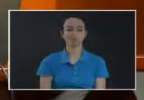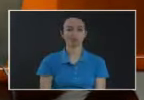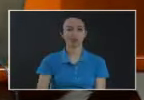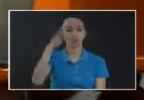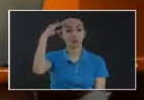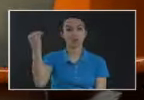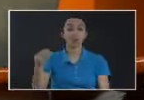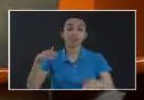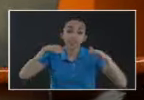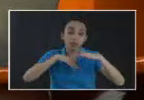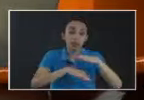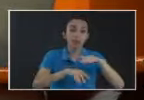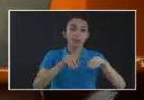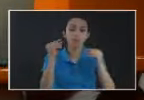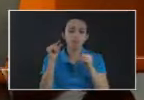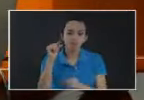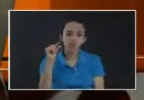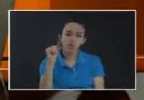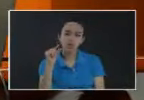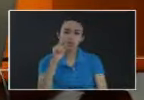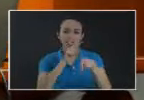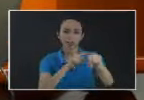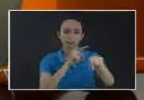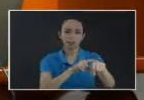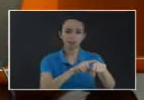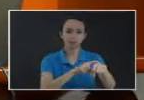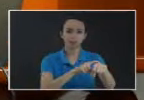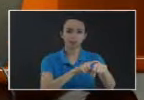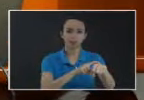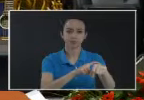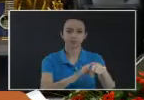Porque dentro de muy poco, dice en Hebreos 10:37,